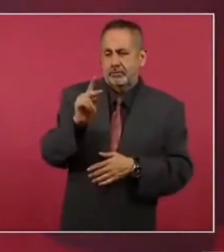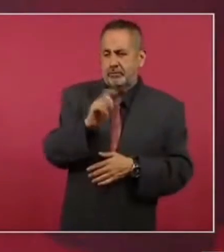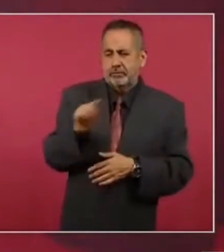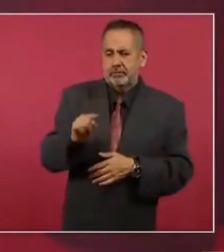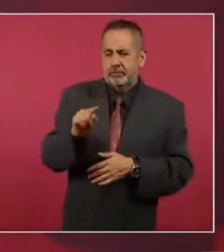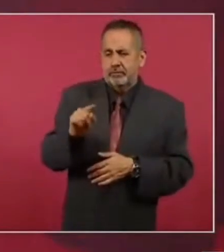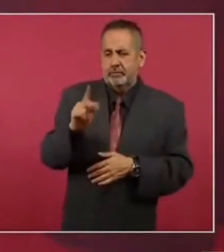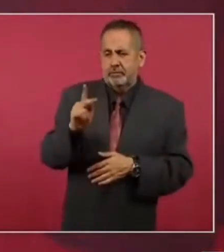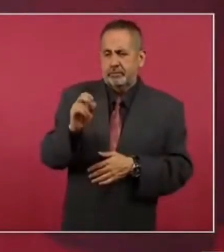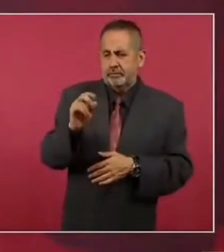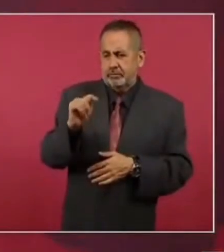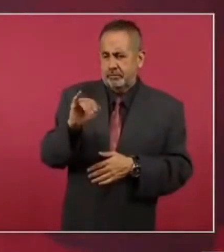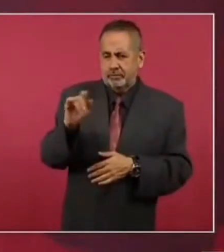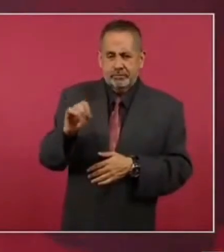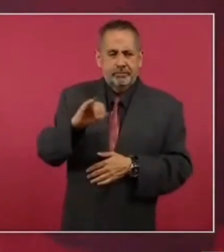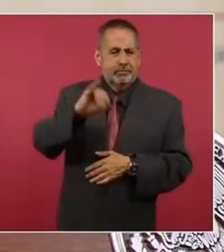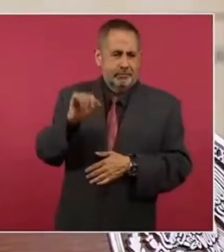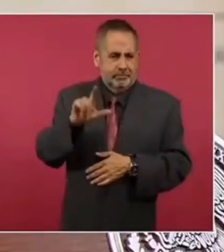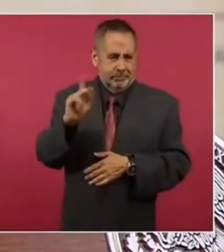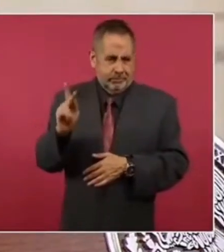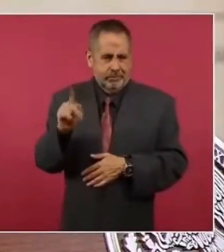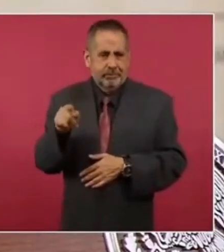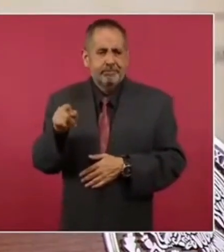no hubo ni siquiera